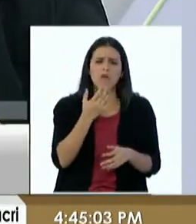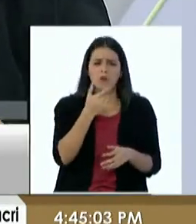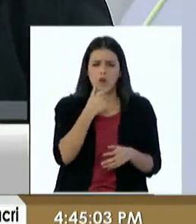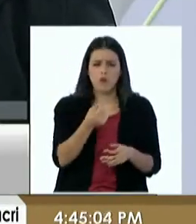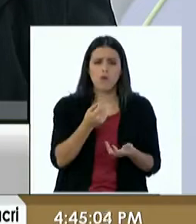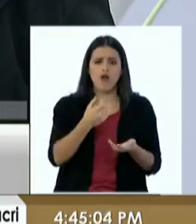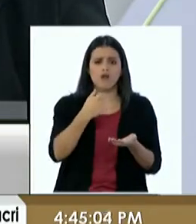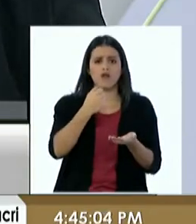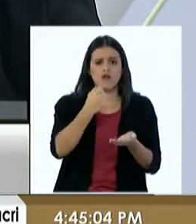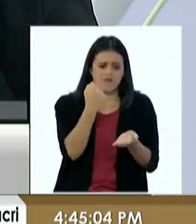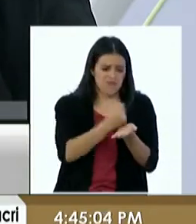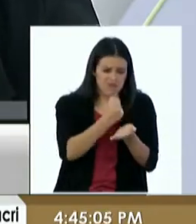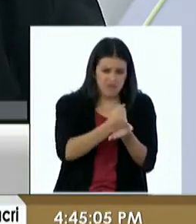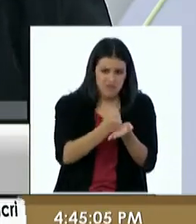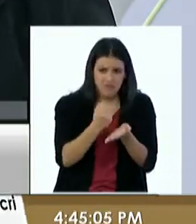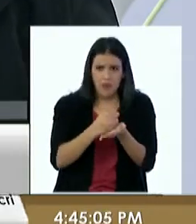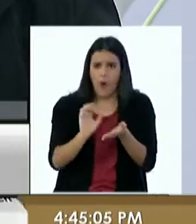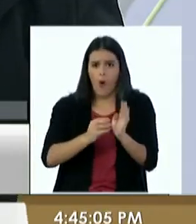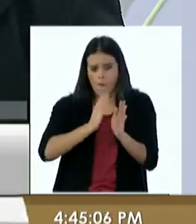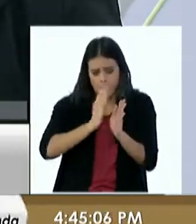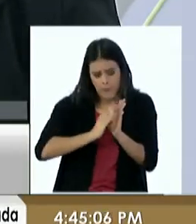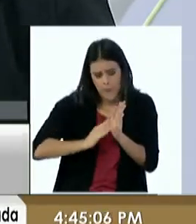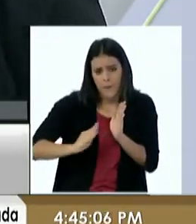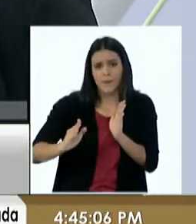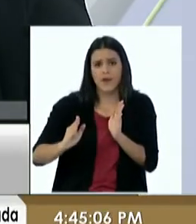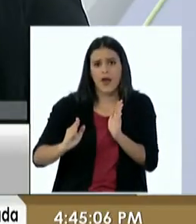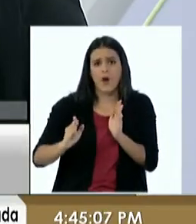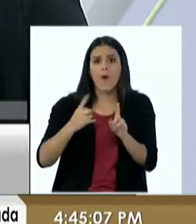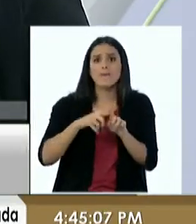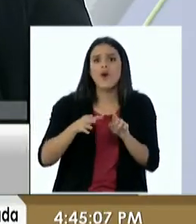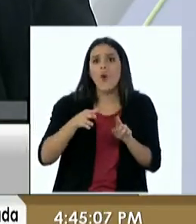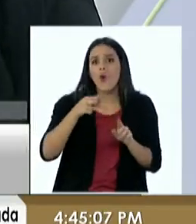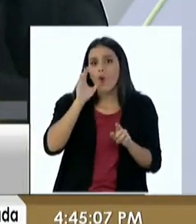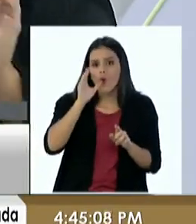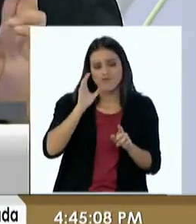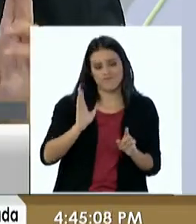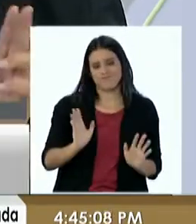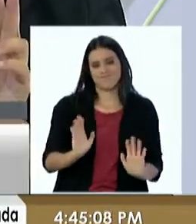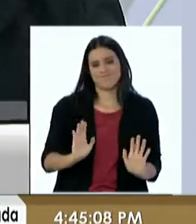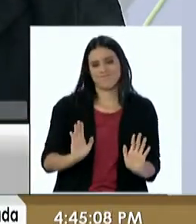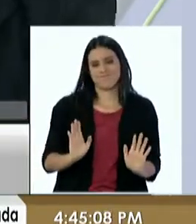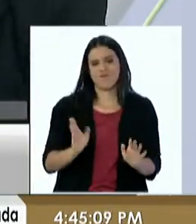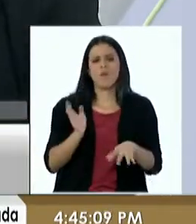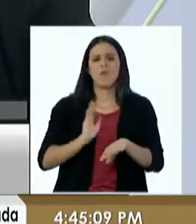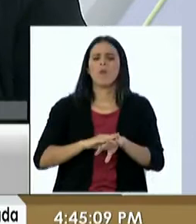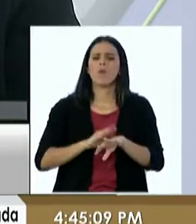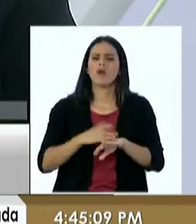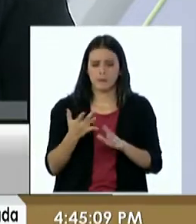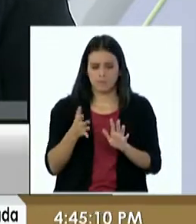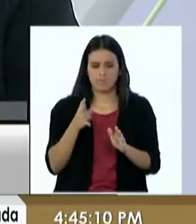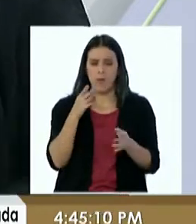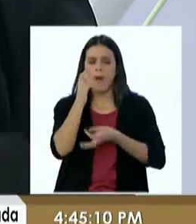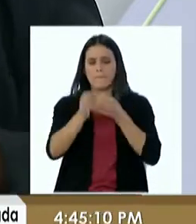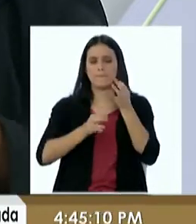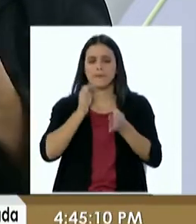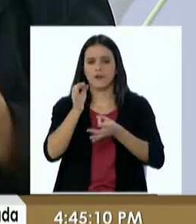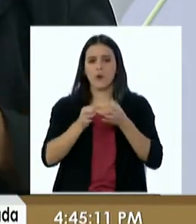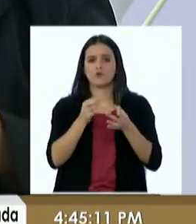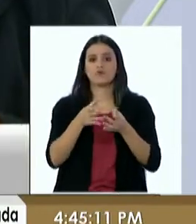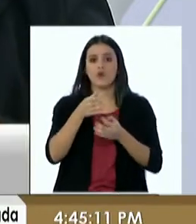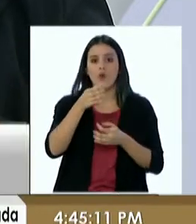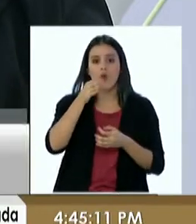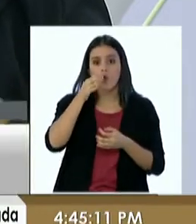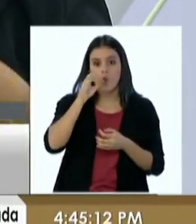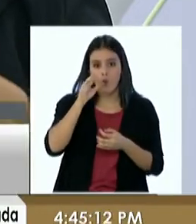grupitos se les puede dar en pequeños trozos lo importante es no usarlo en jugos aunque porque con el jugo pasan dos cosas muy particulares uno que